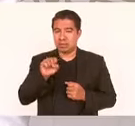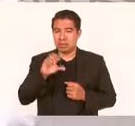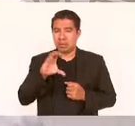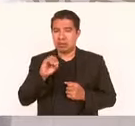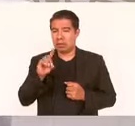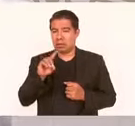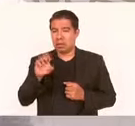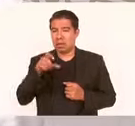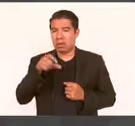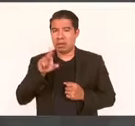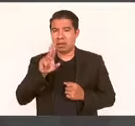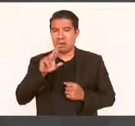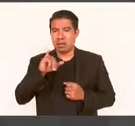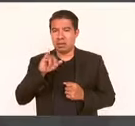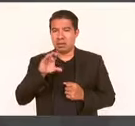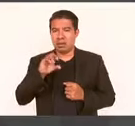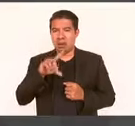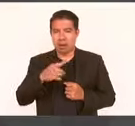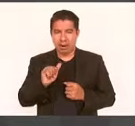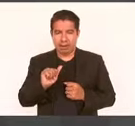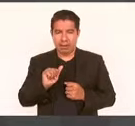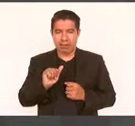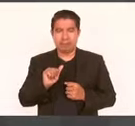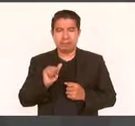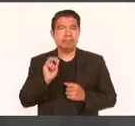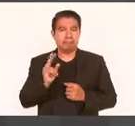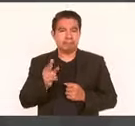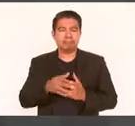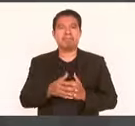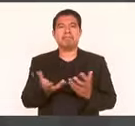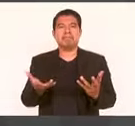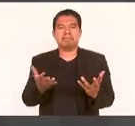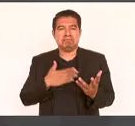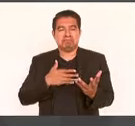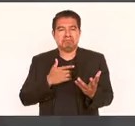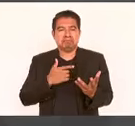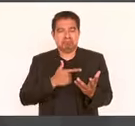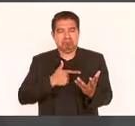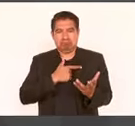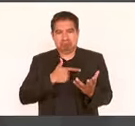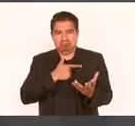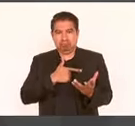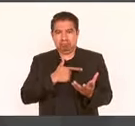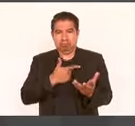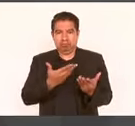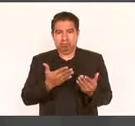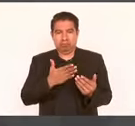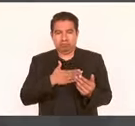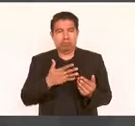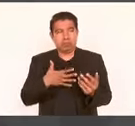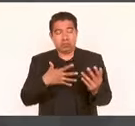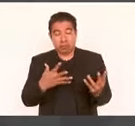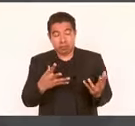Son obispos emblemáticos. Entonces, me da mucho gusto que ahora estemos